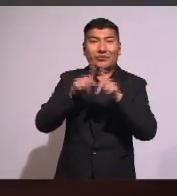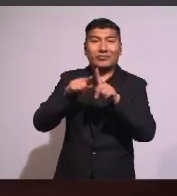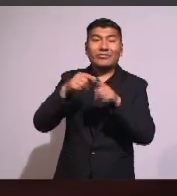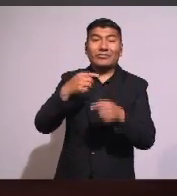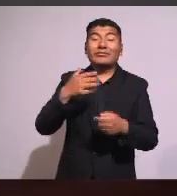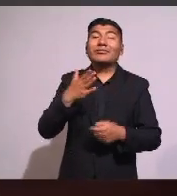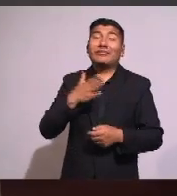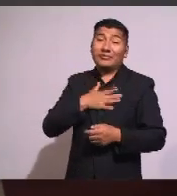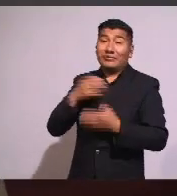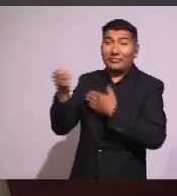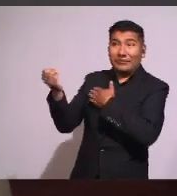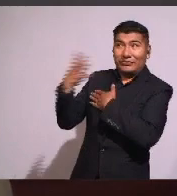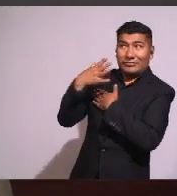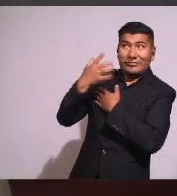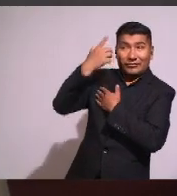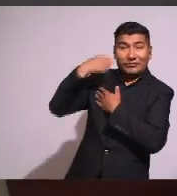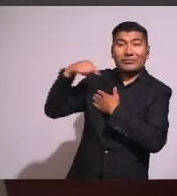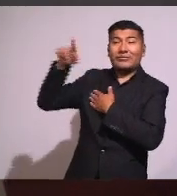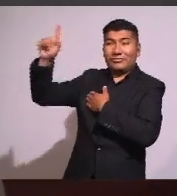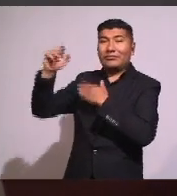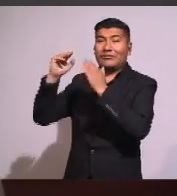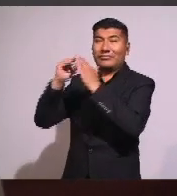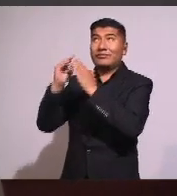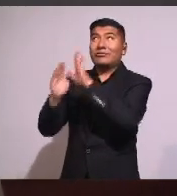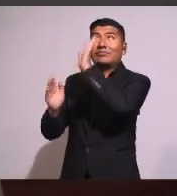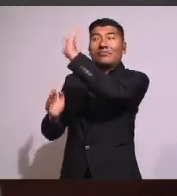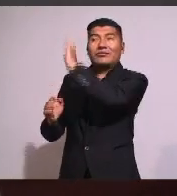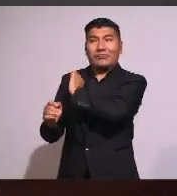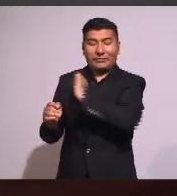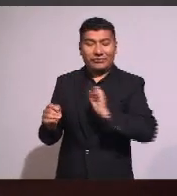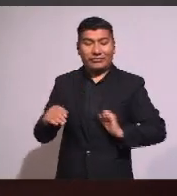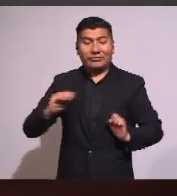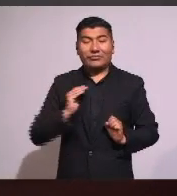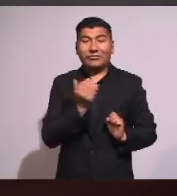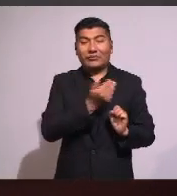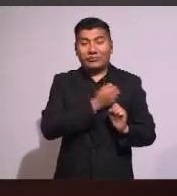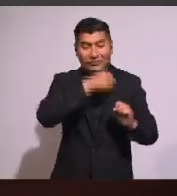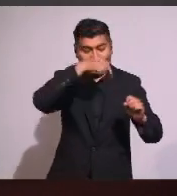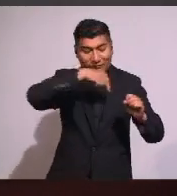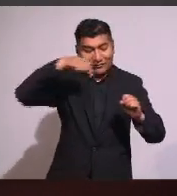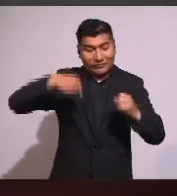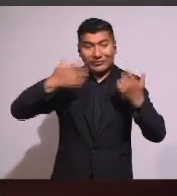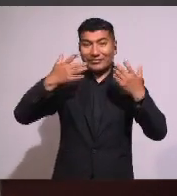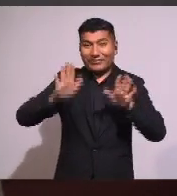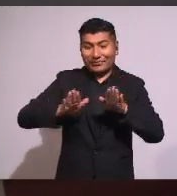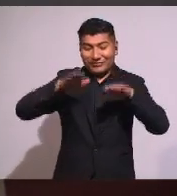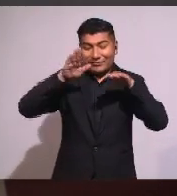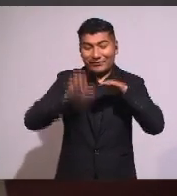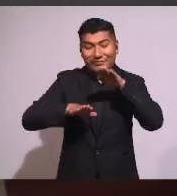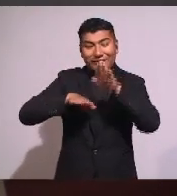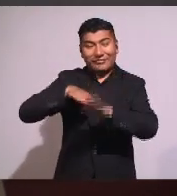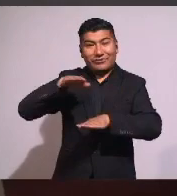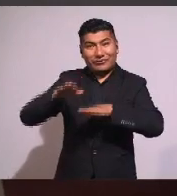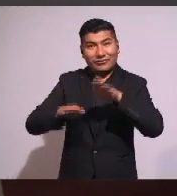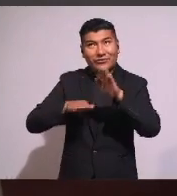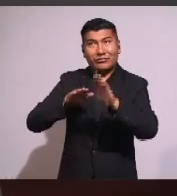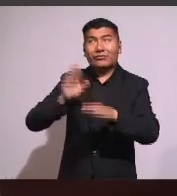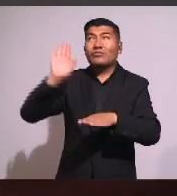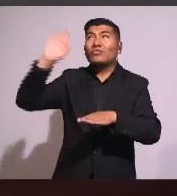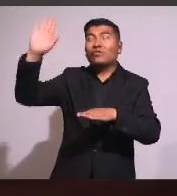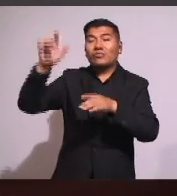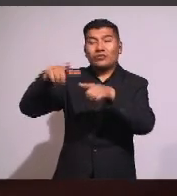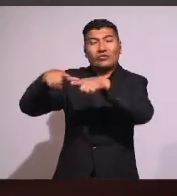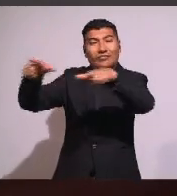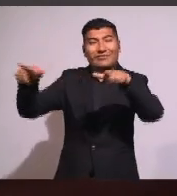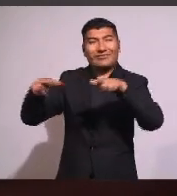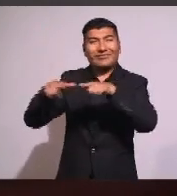dijeron: vamos a la casa del Señor! Nuestros pies ya están pisando tus umbrales,